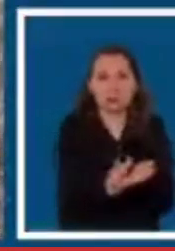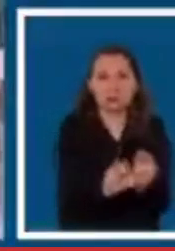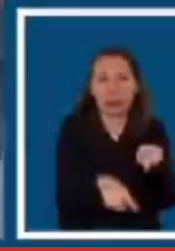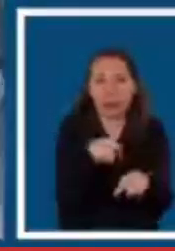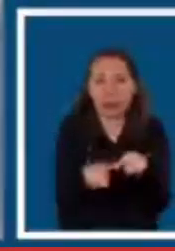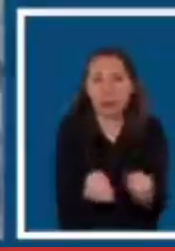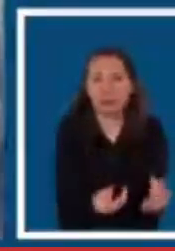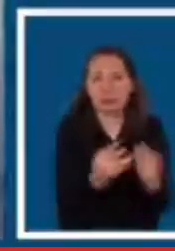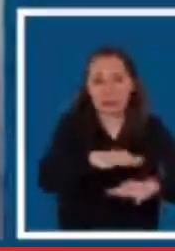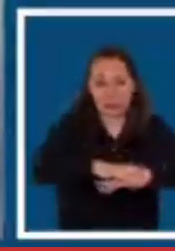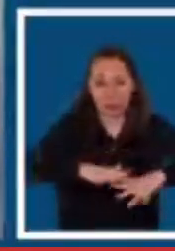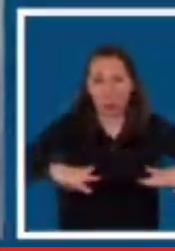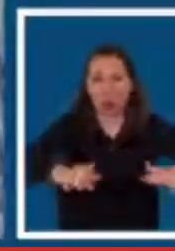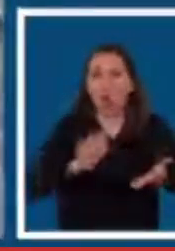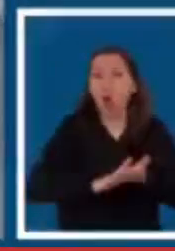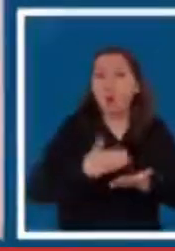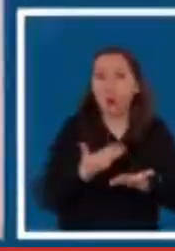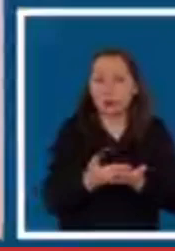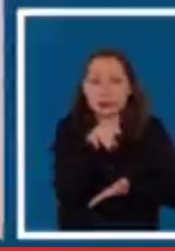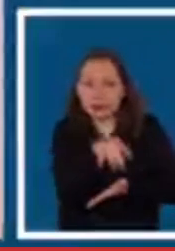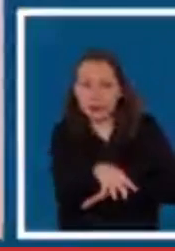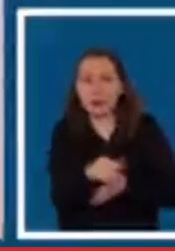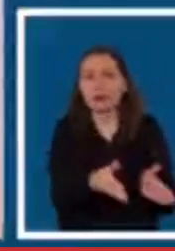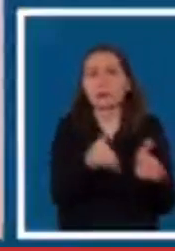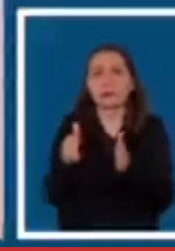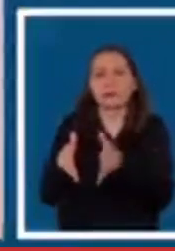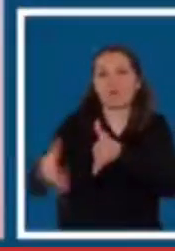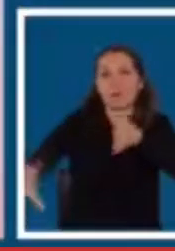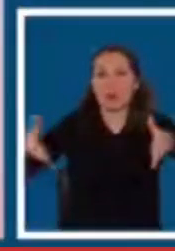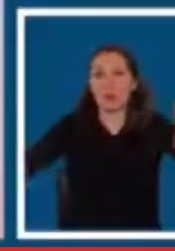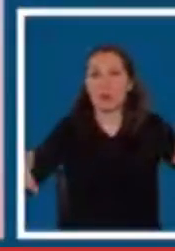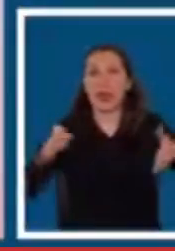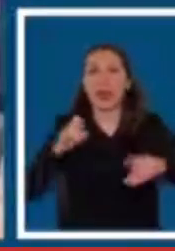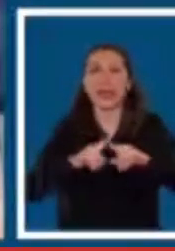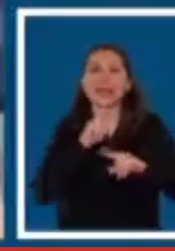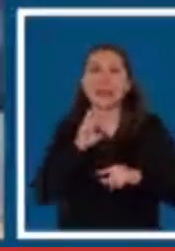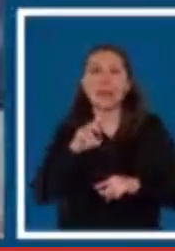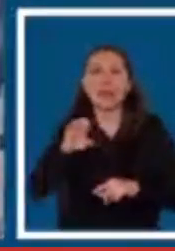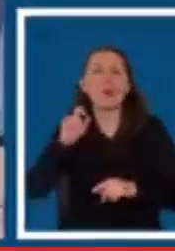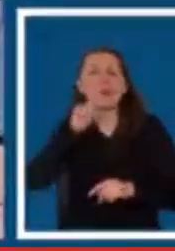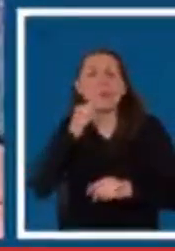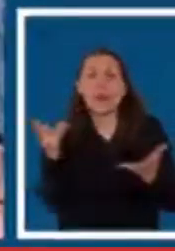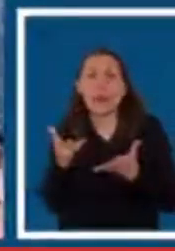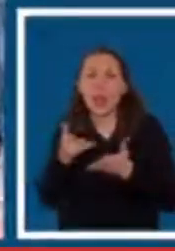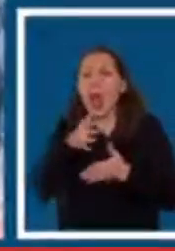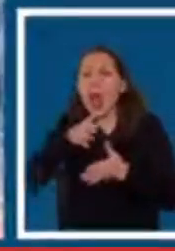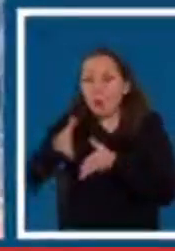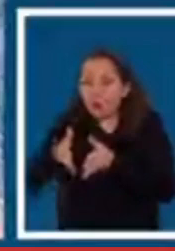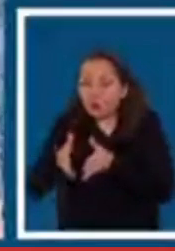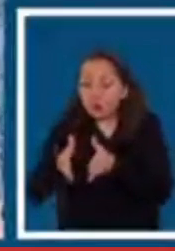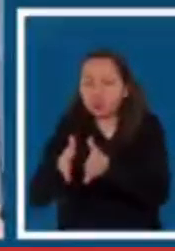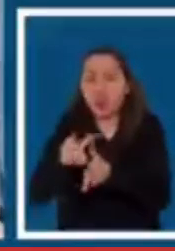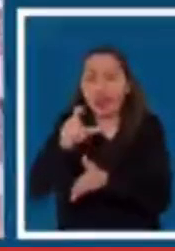tierras suelos y también la extra Predial que tiene que ver fundamentalmente con los canales de regadío Ah